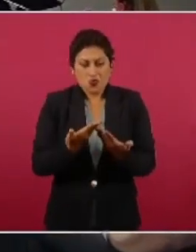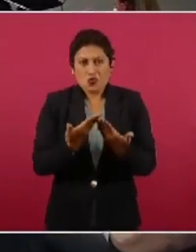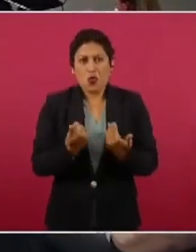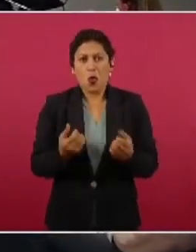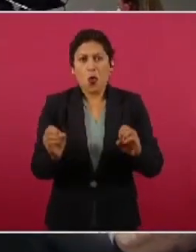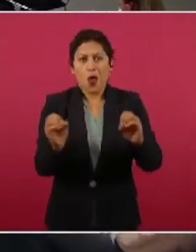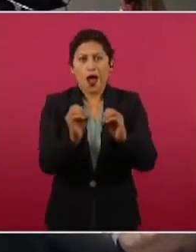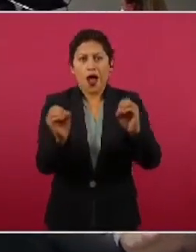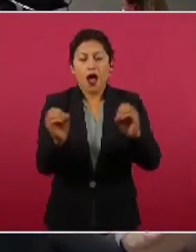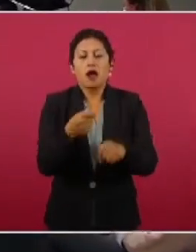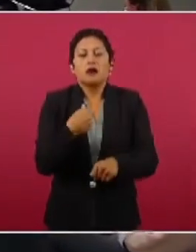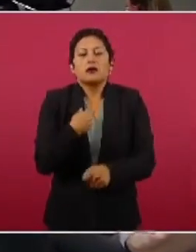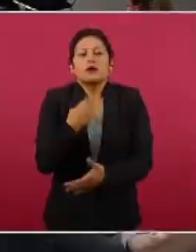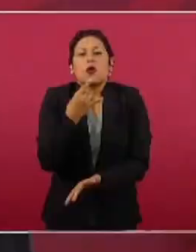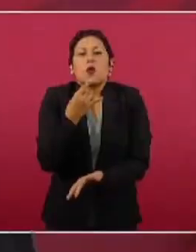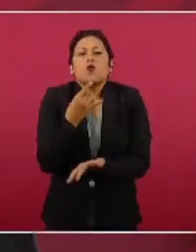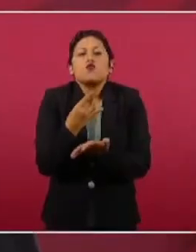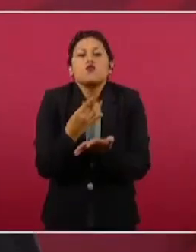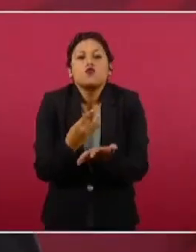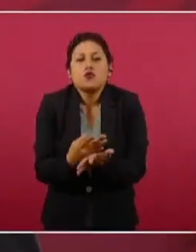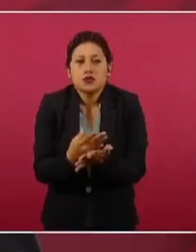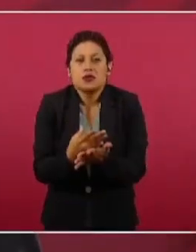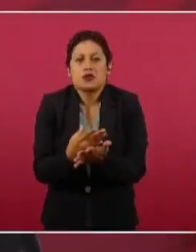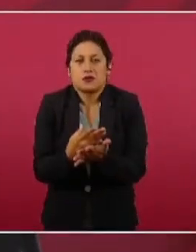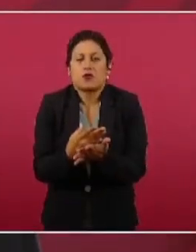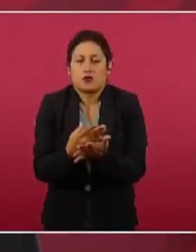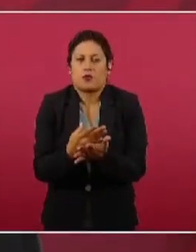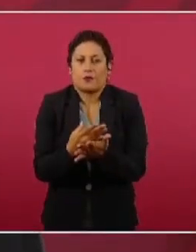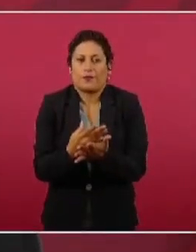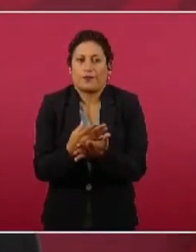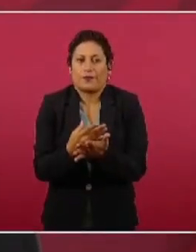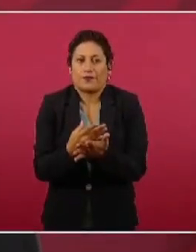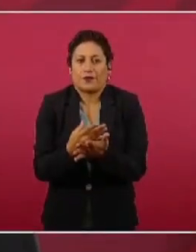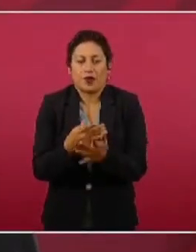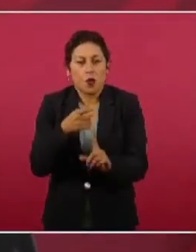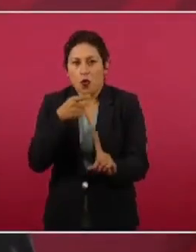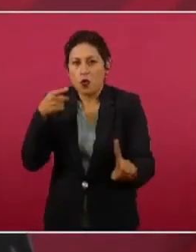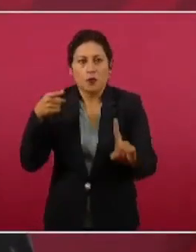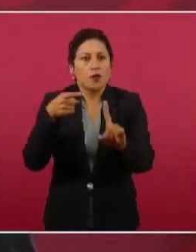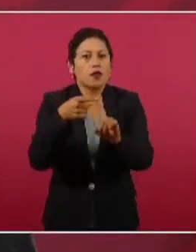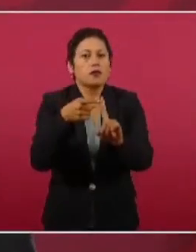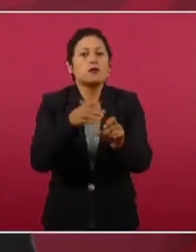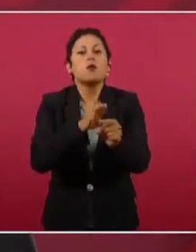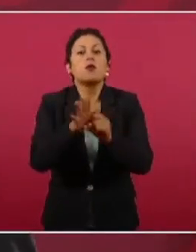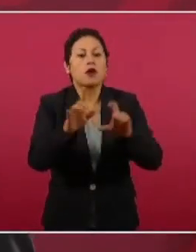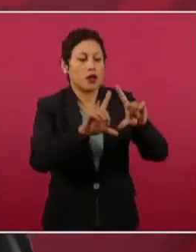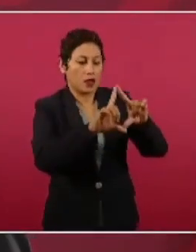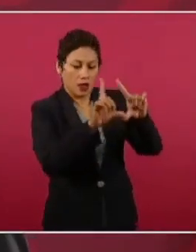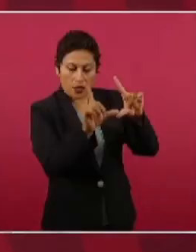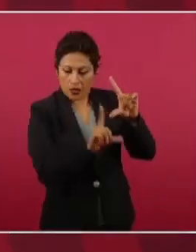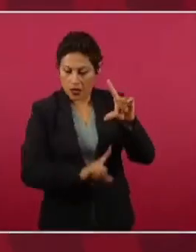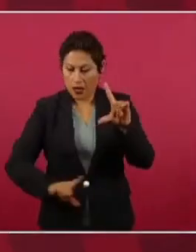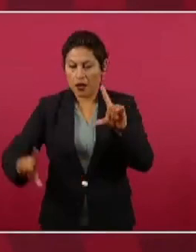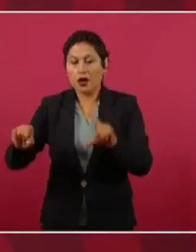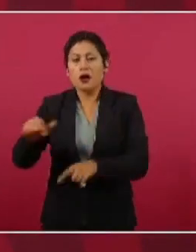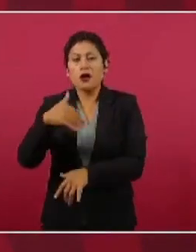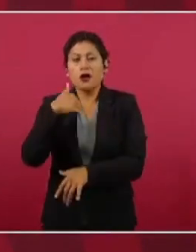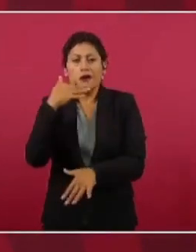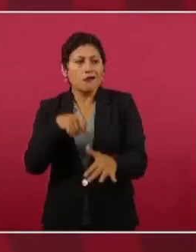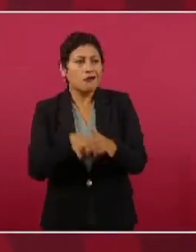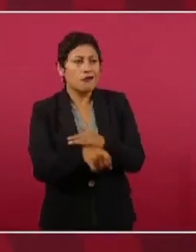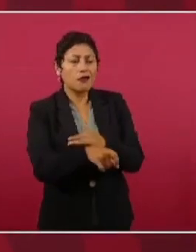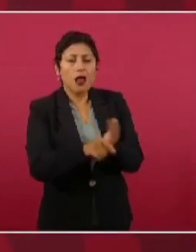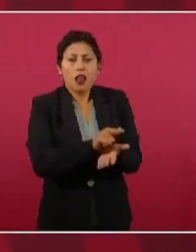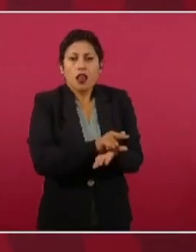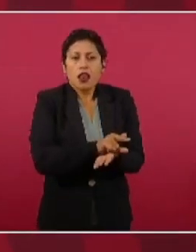a que limpiemos de corrupción nuestro país, que se purifique la vida pública de México. Eso es lo